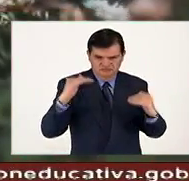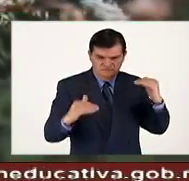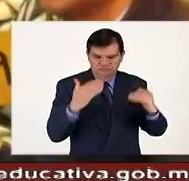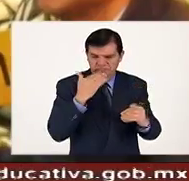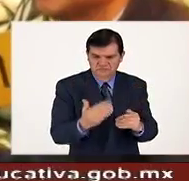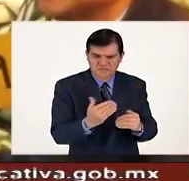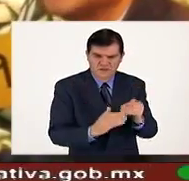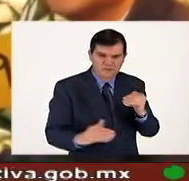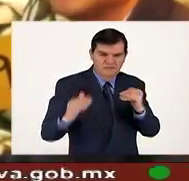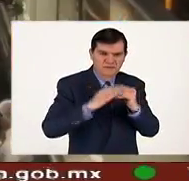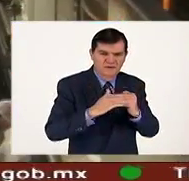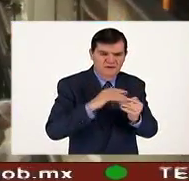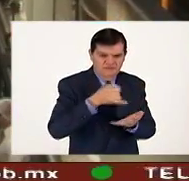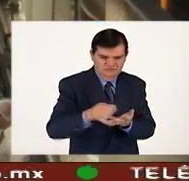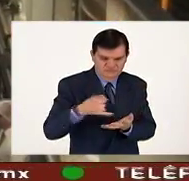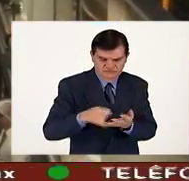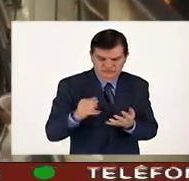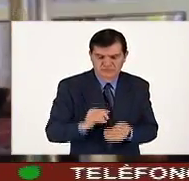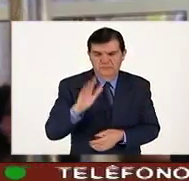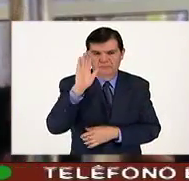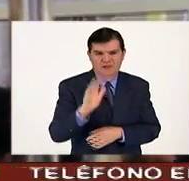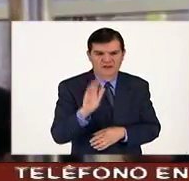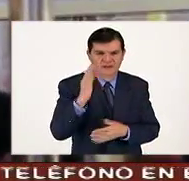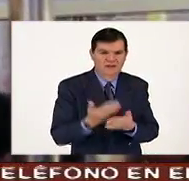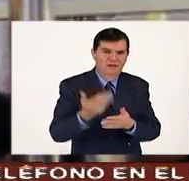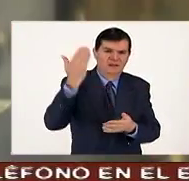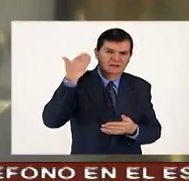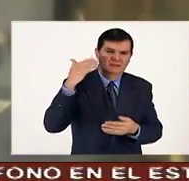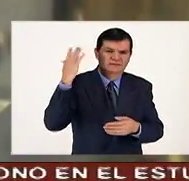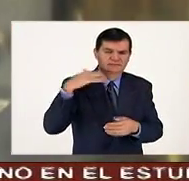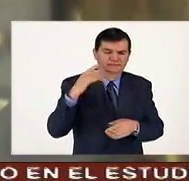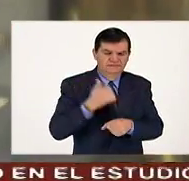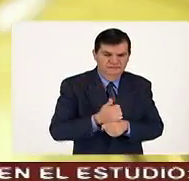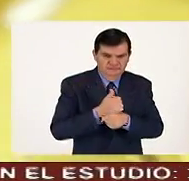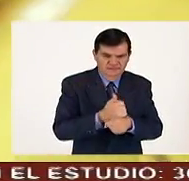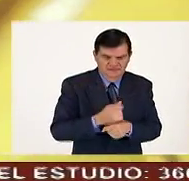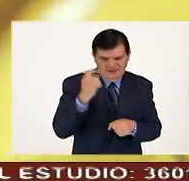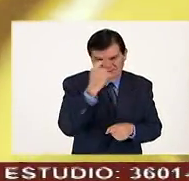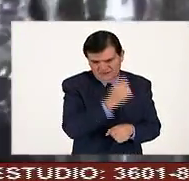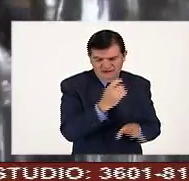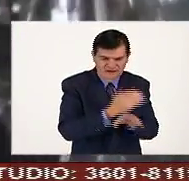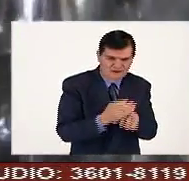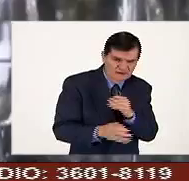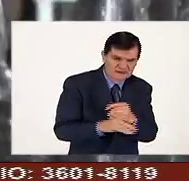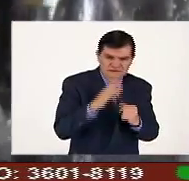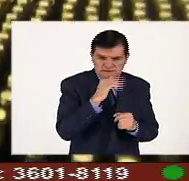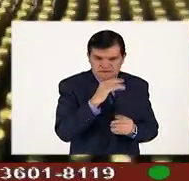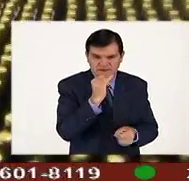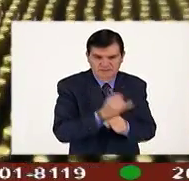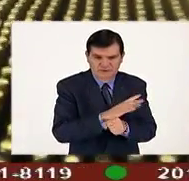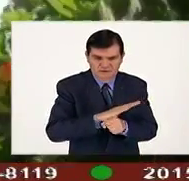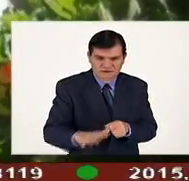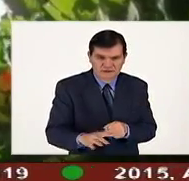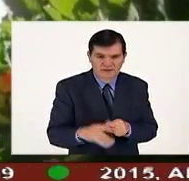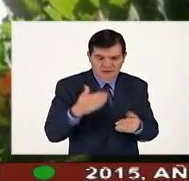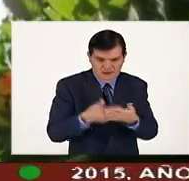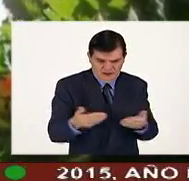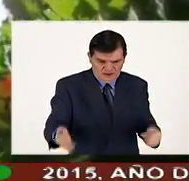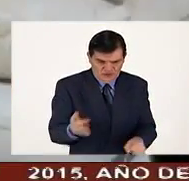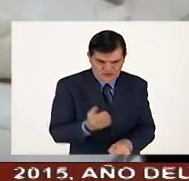superavitaria del sector agropecuario, lo que parecía hace un par de años muy complicado, prácticamente imposible.